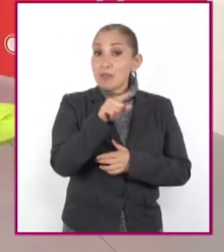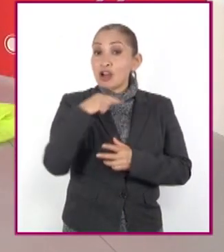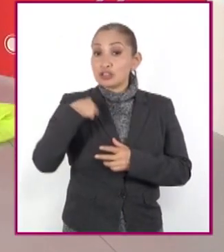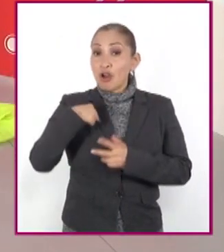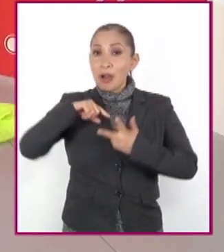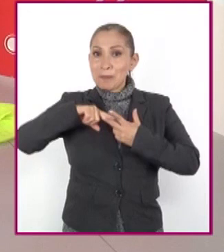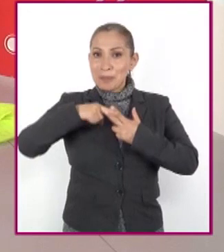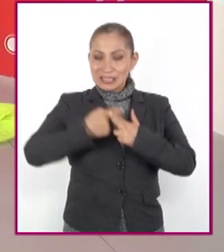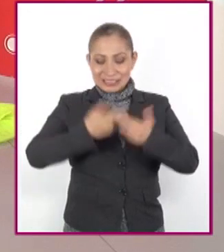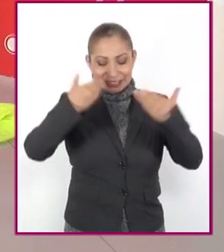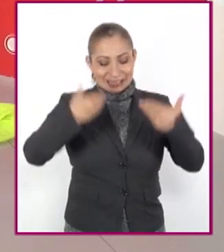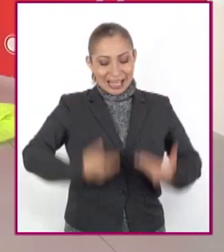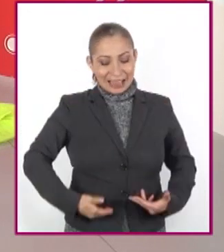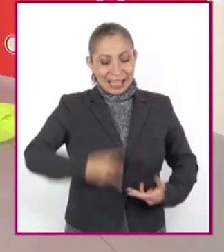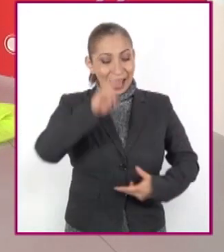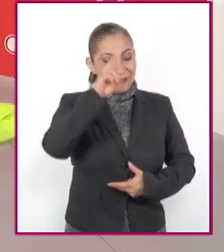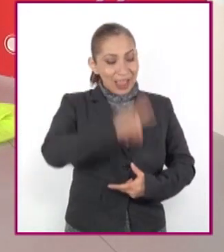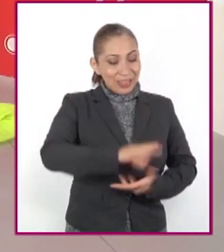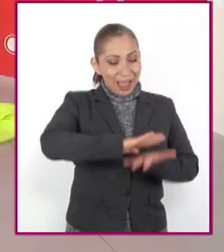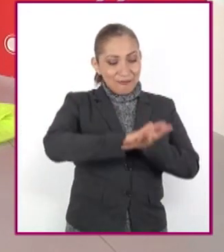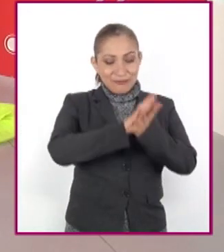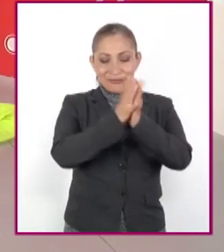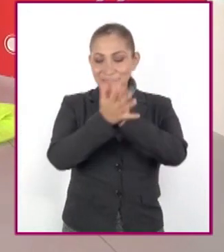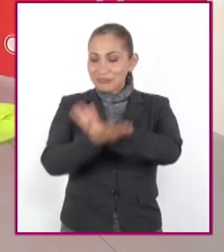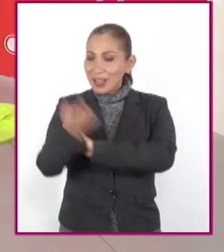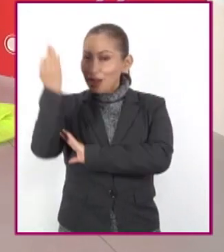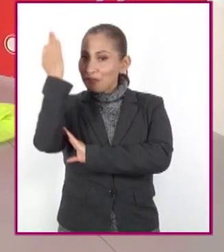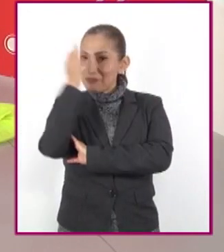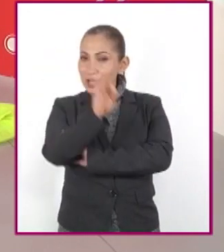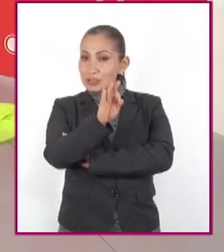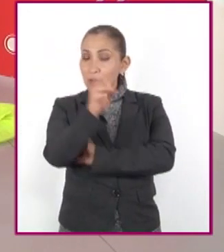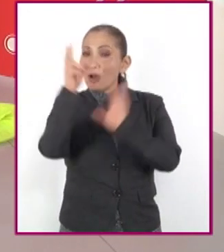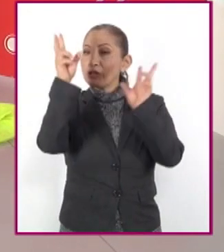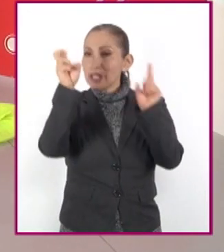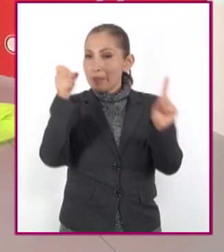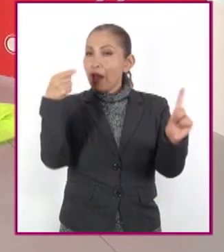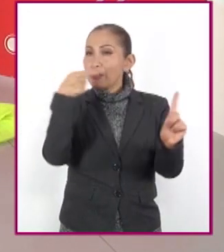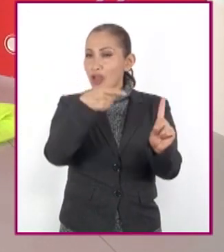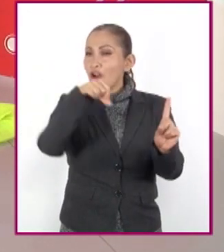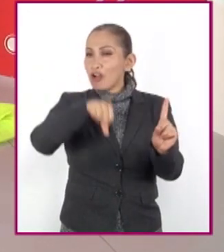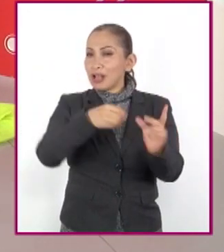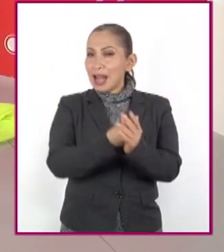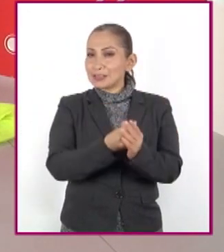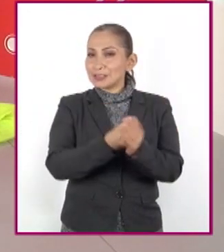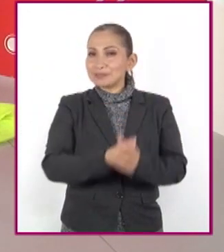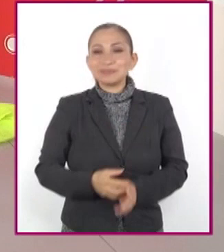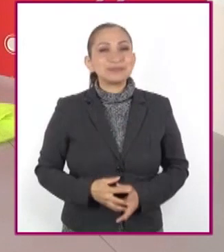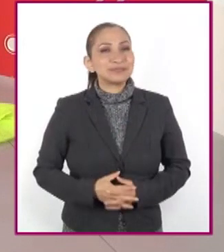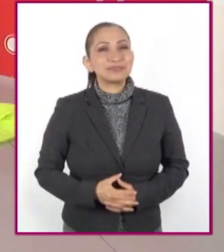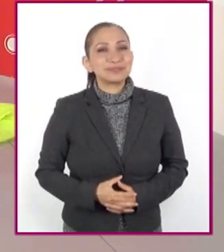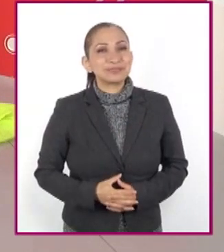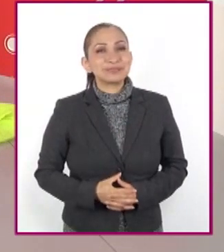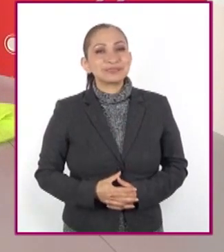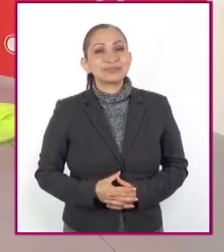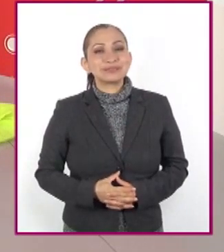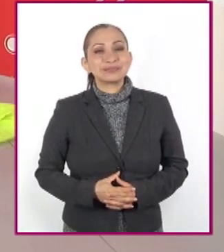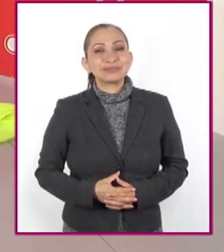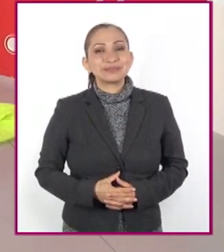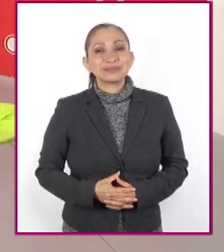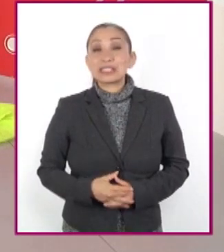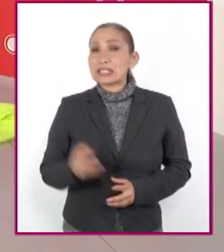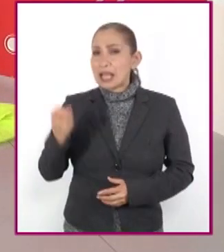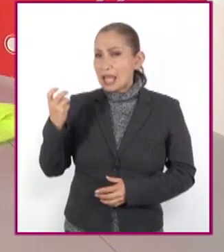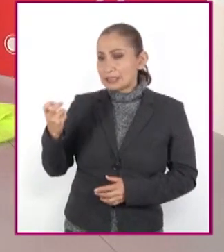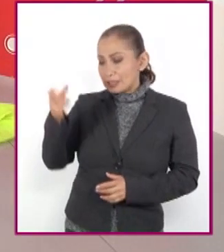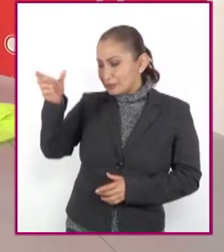surgió de la realidad a la ficción, como el título de nuestra sesión. Este es